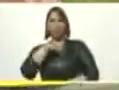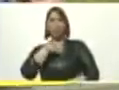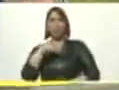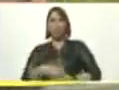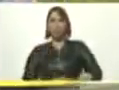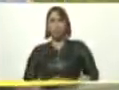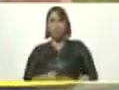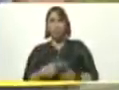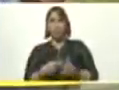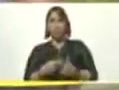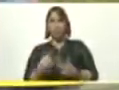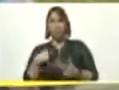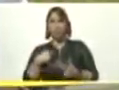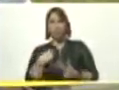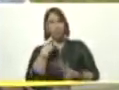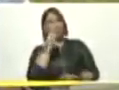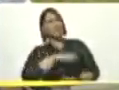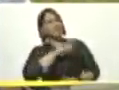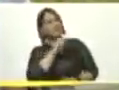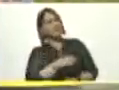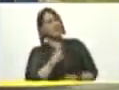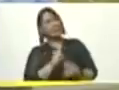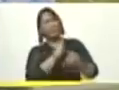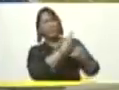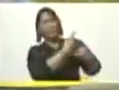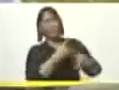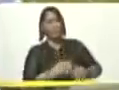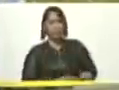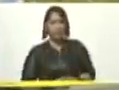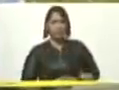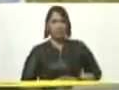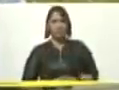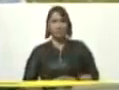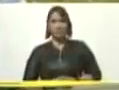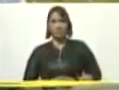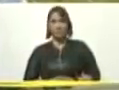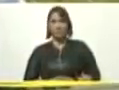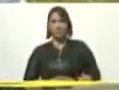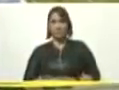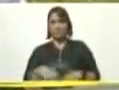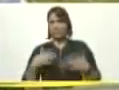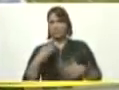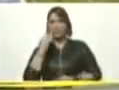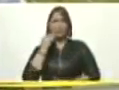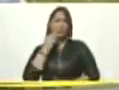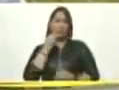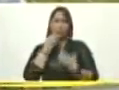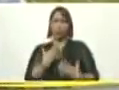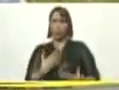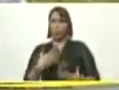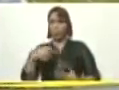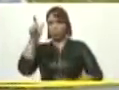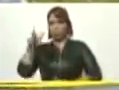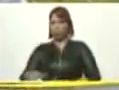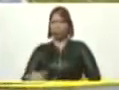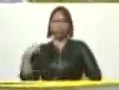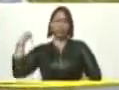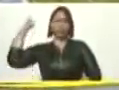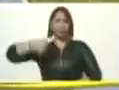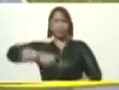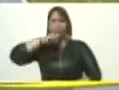Y ahí estaba está pegado Yo te necesito mi amor y viaje fue una experiencia para mí Óscar de León es una leyenda